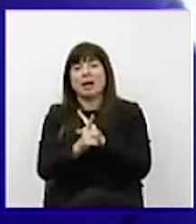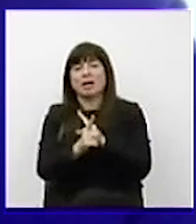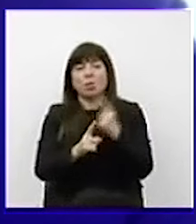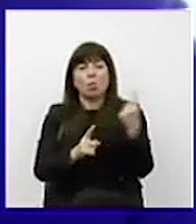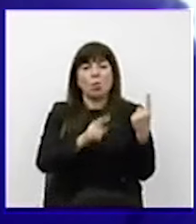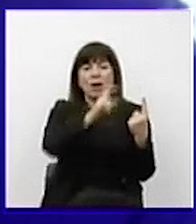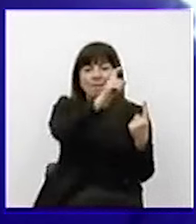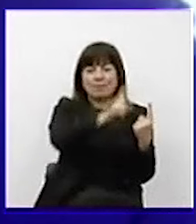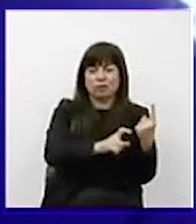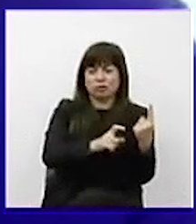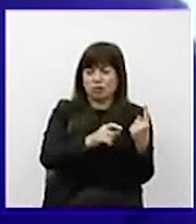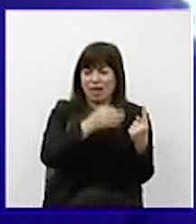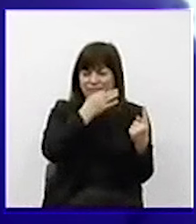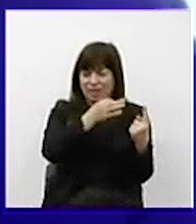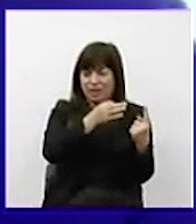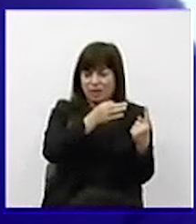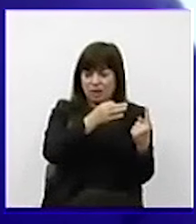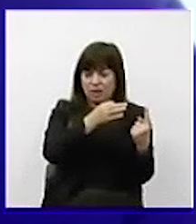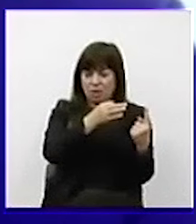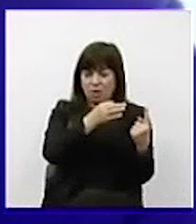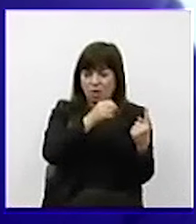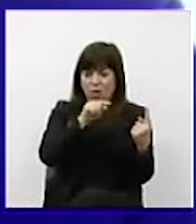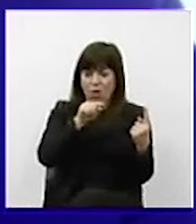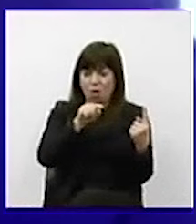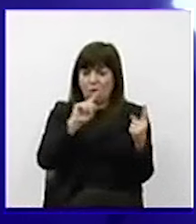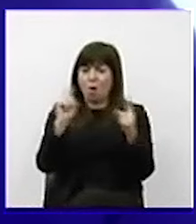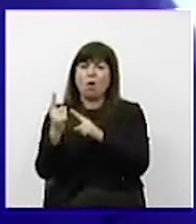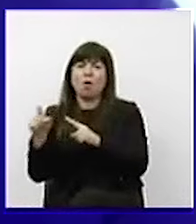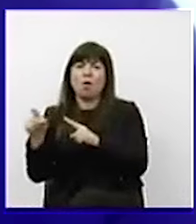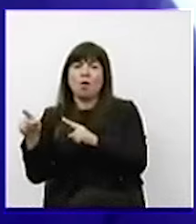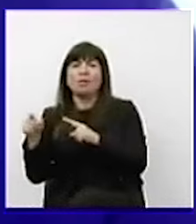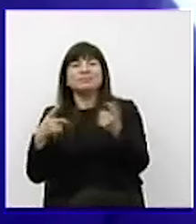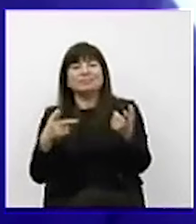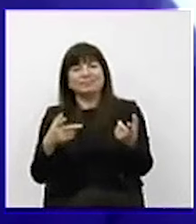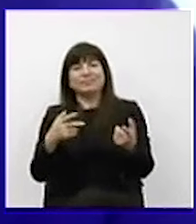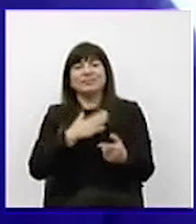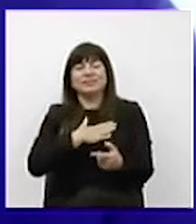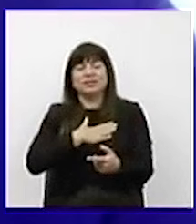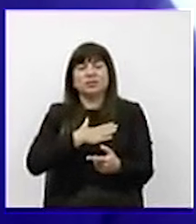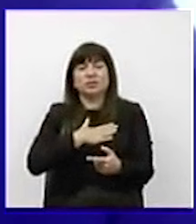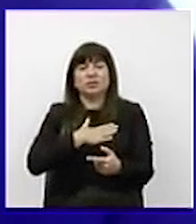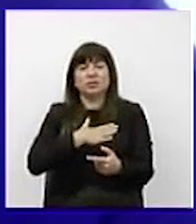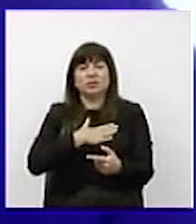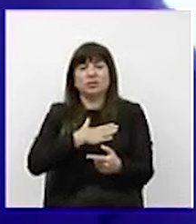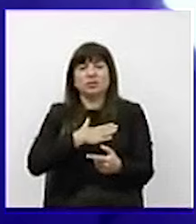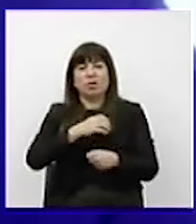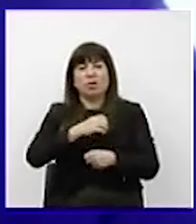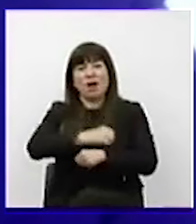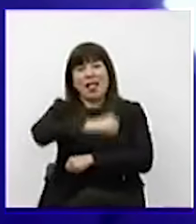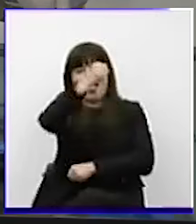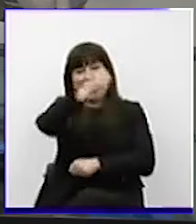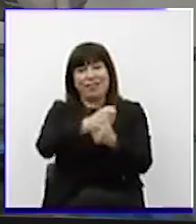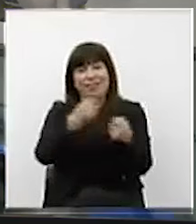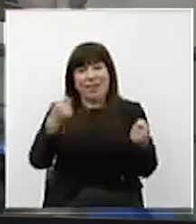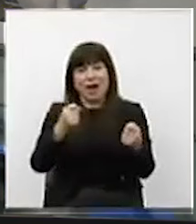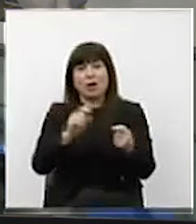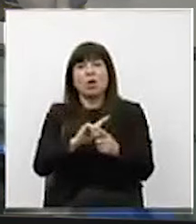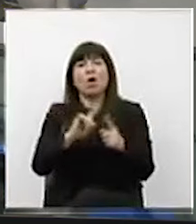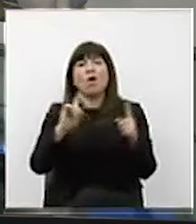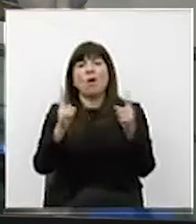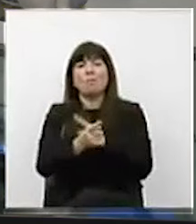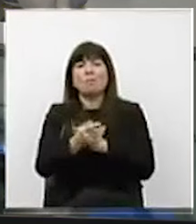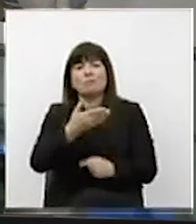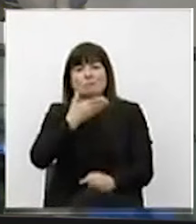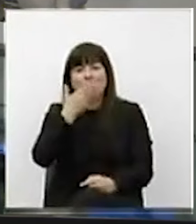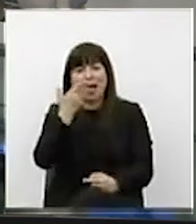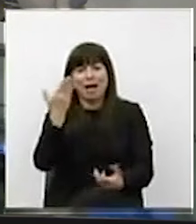dijo a objeto, cierto, de dejarlo en problema? A mí, efectivamente, el diario que salió de la entrevista me cambió mis